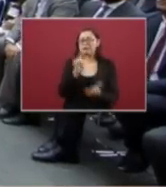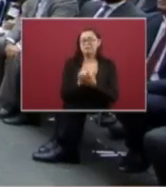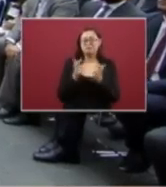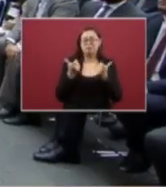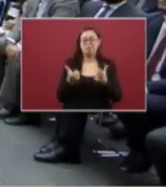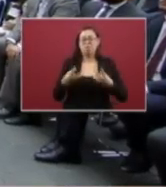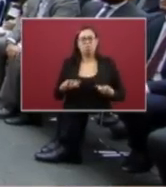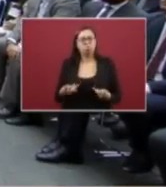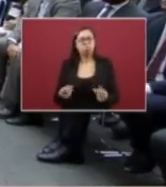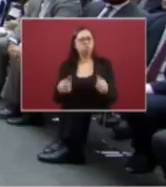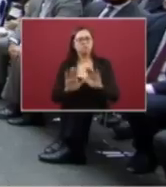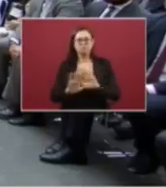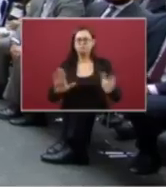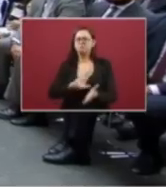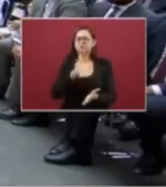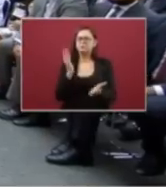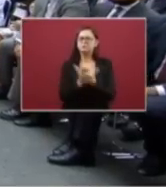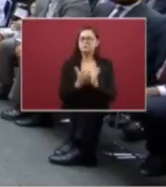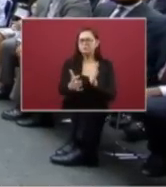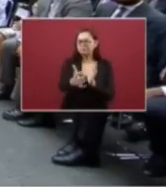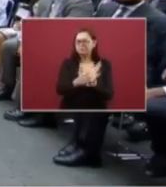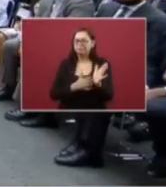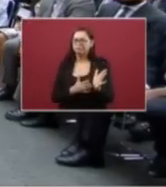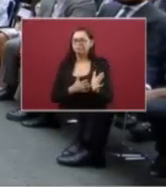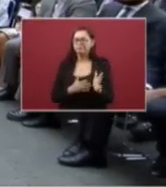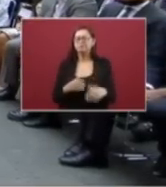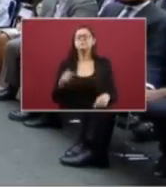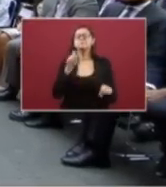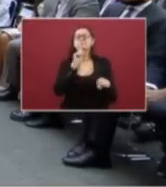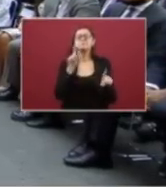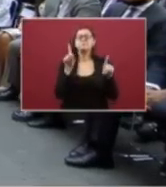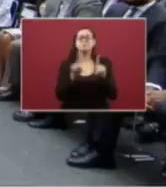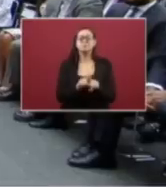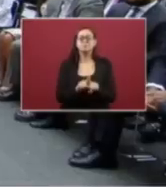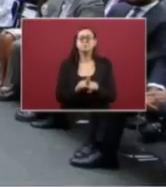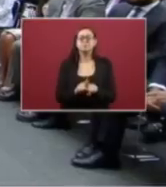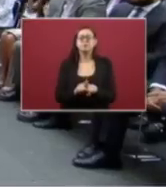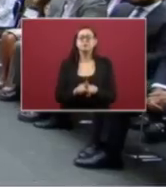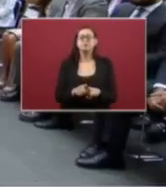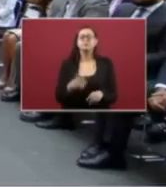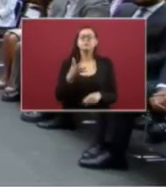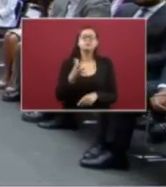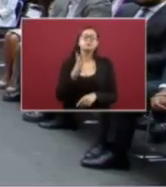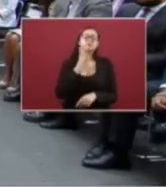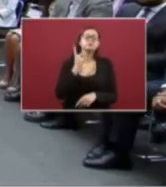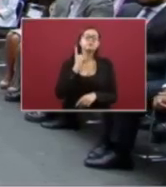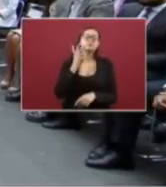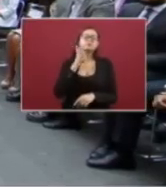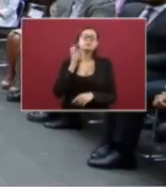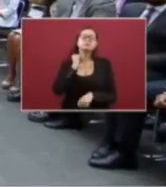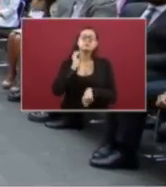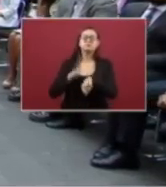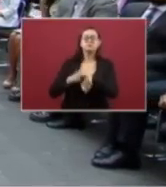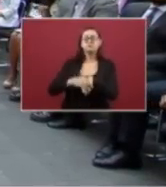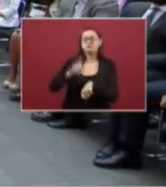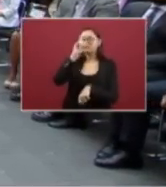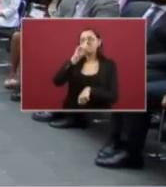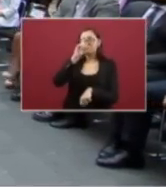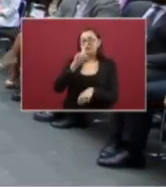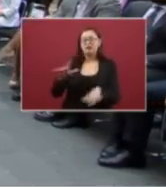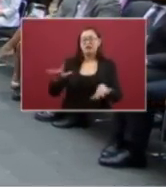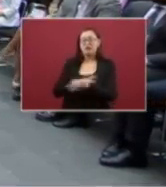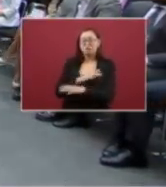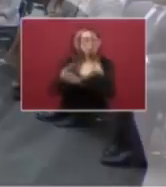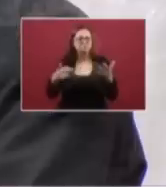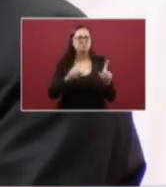le ve otra vez peleando contra las mafias. Y a los dos días, el anuncio de Lozoya.